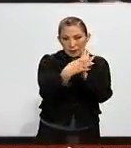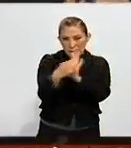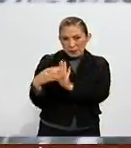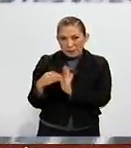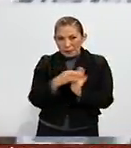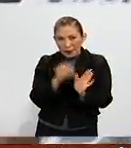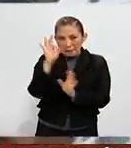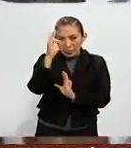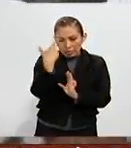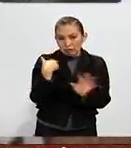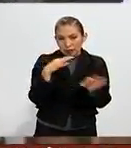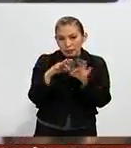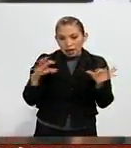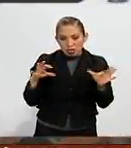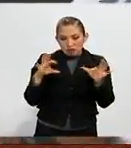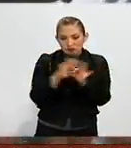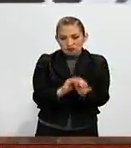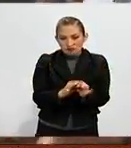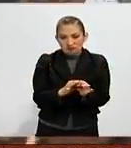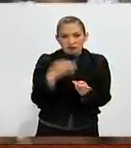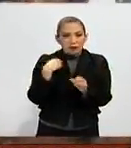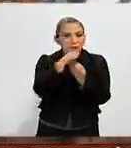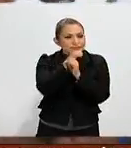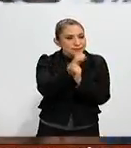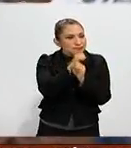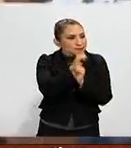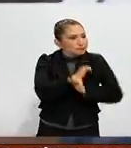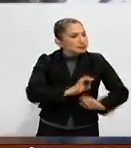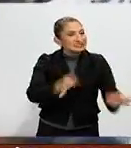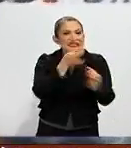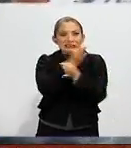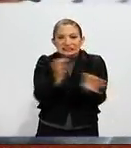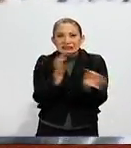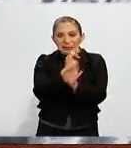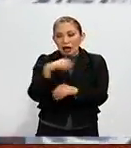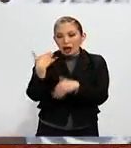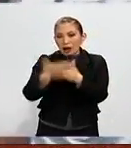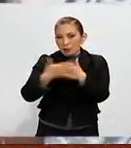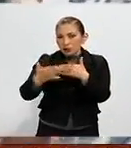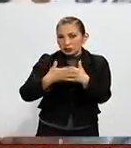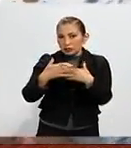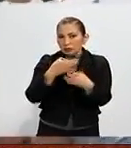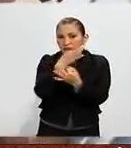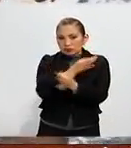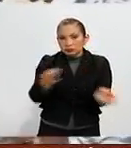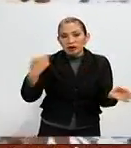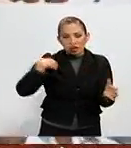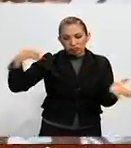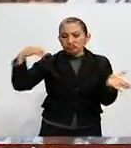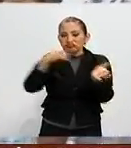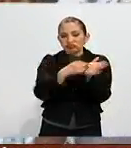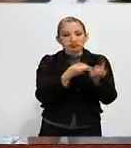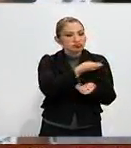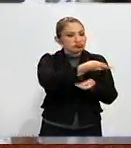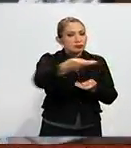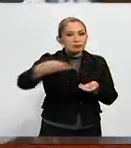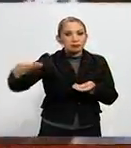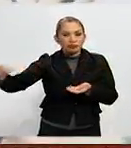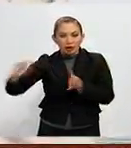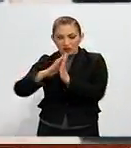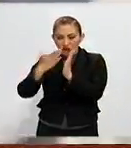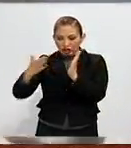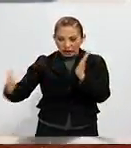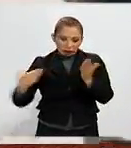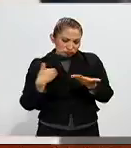federal trabajando del brazo. Las campañas también, pronto vamos a sacar ya una campaña en donde vamos a distribuir